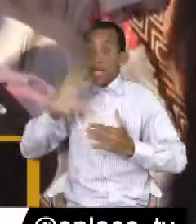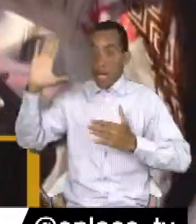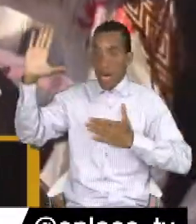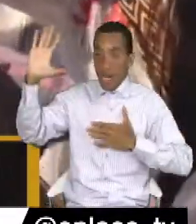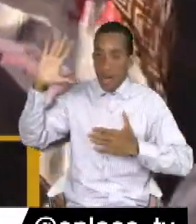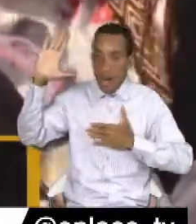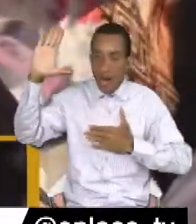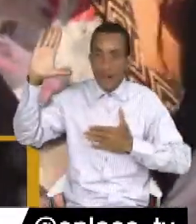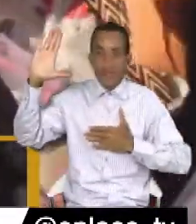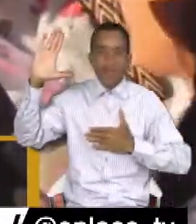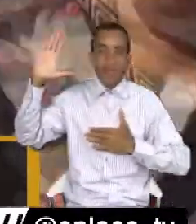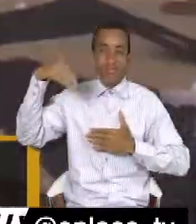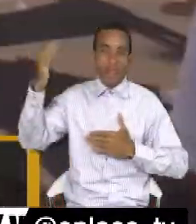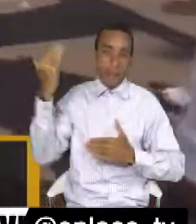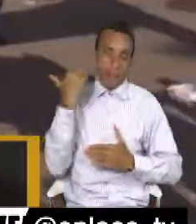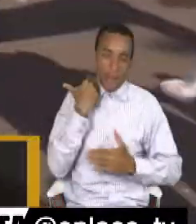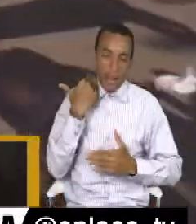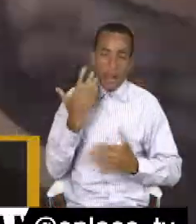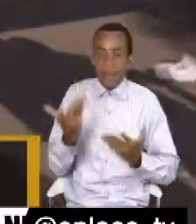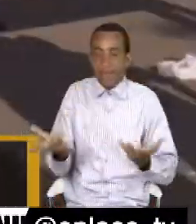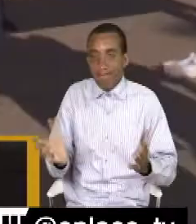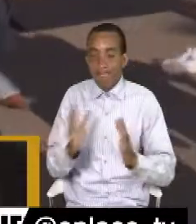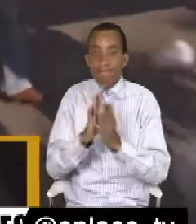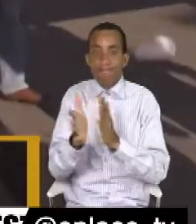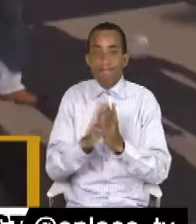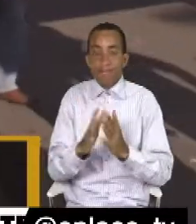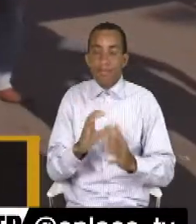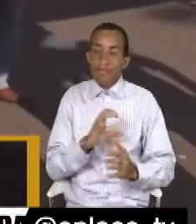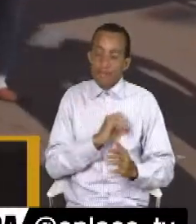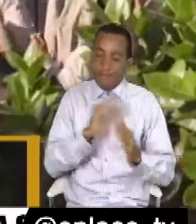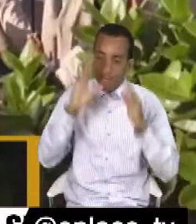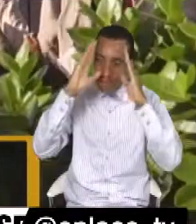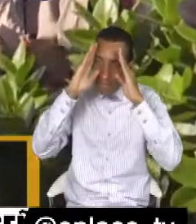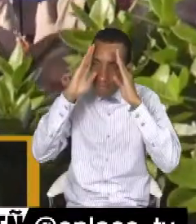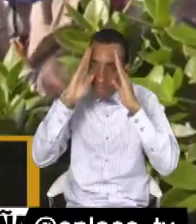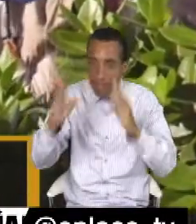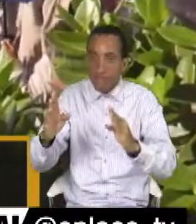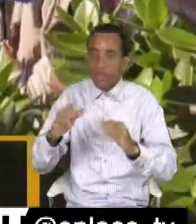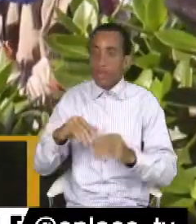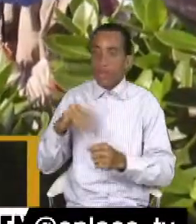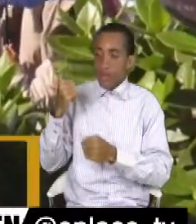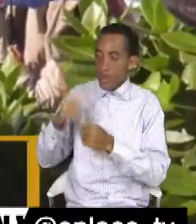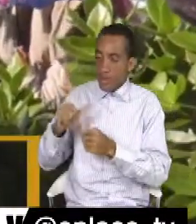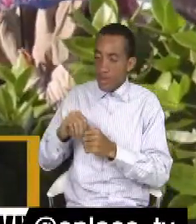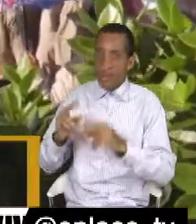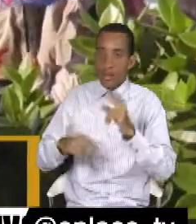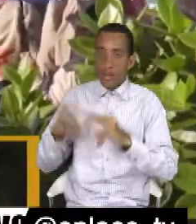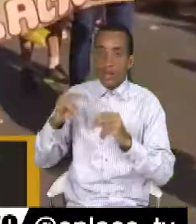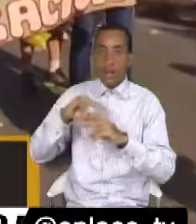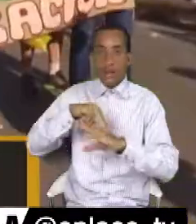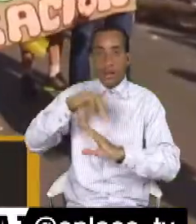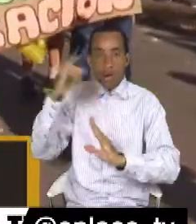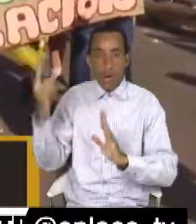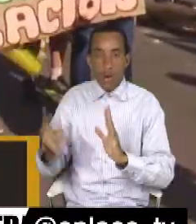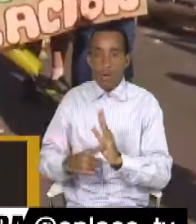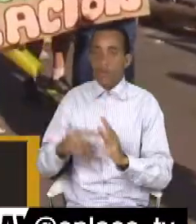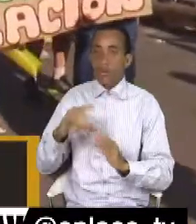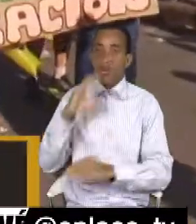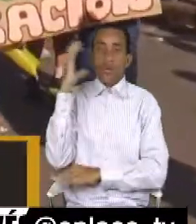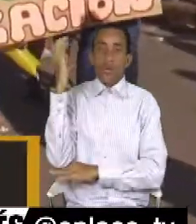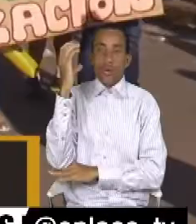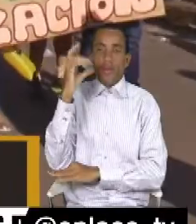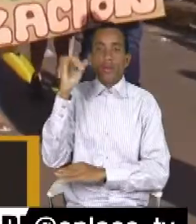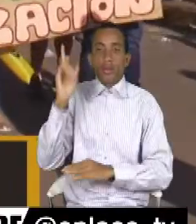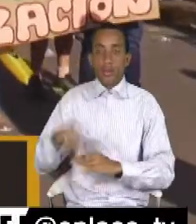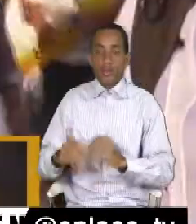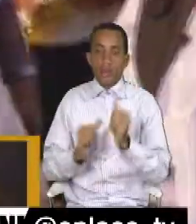realmente el Estado se ponga la mano en el corazón, le corresponda a Barranca Bermeja, le corresponda a la refinería y a toda Colombia. Todos necesitamos, porque el negocio es refinar,